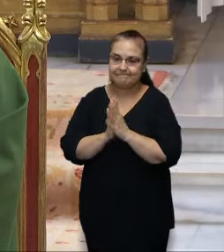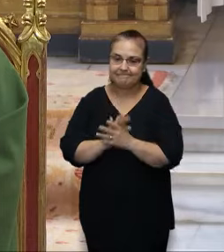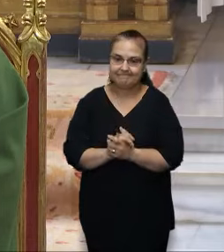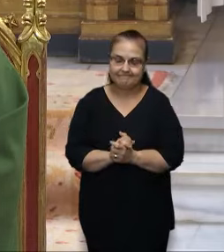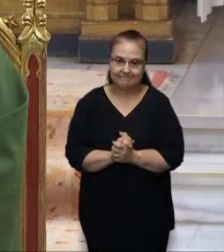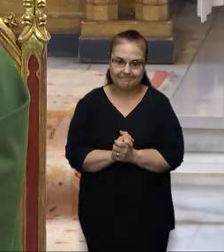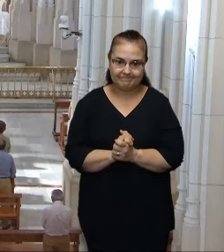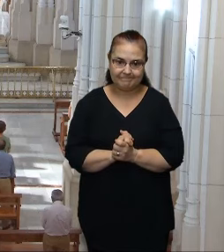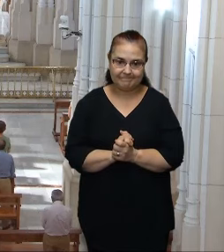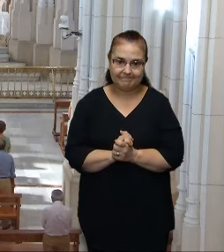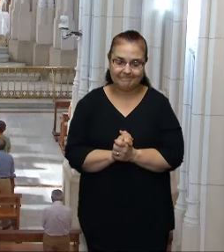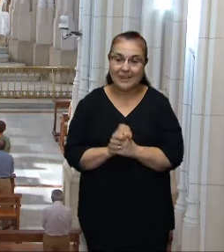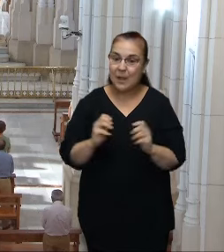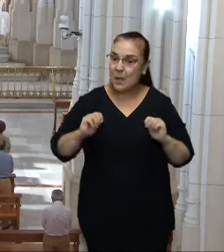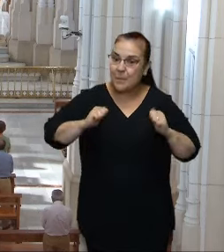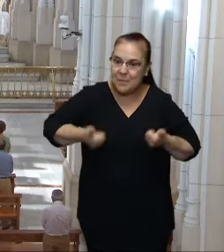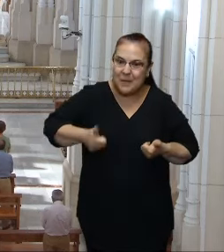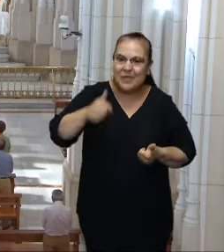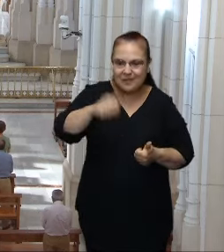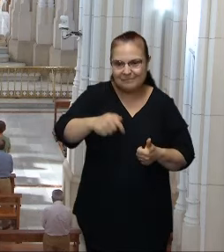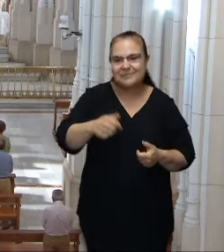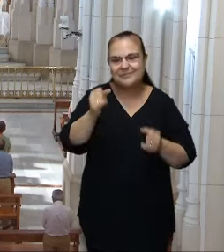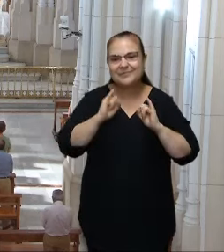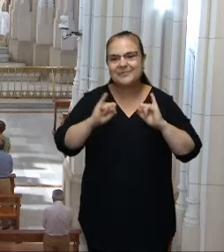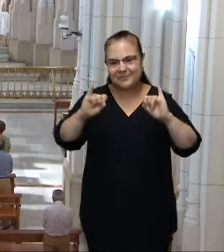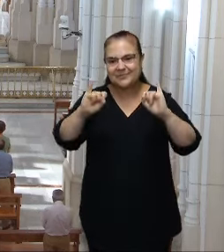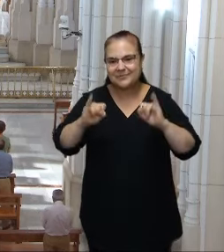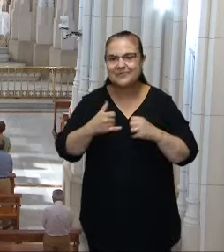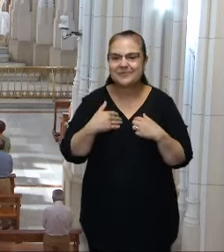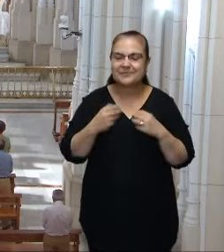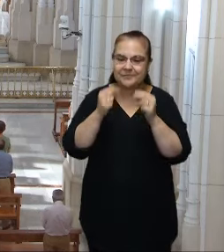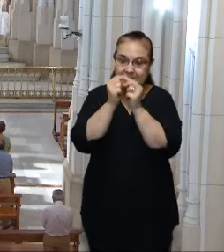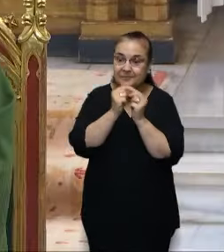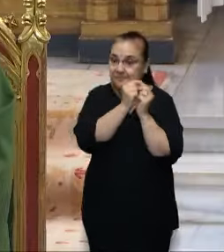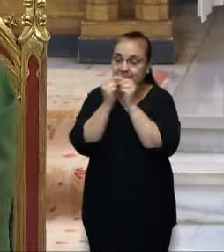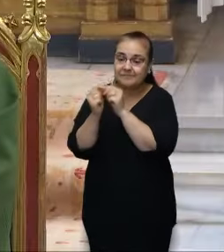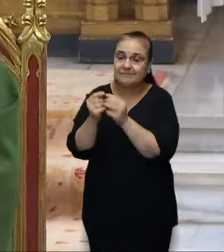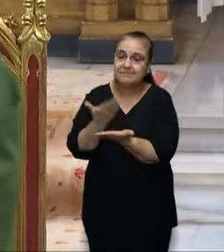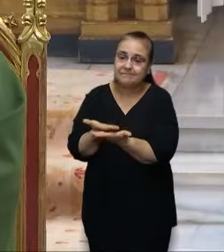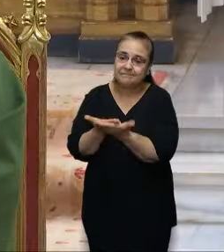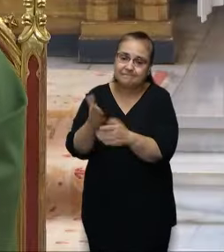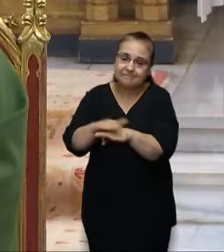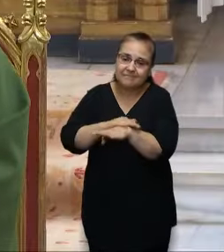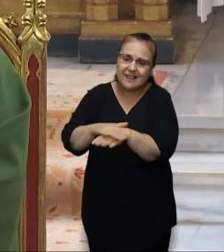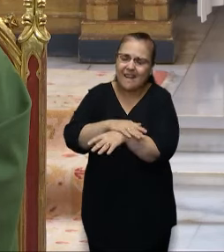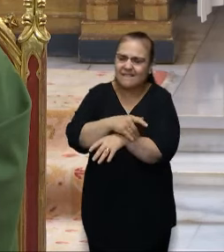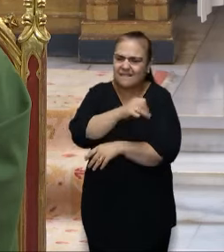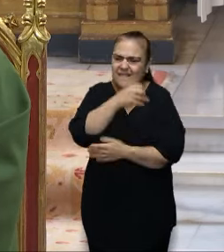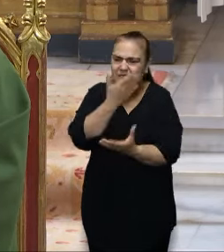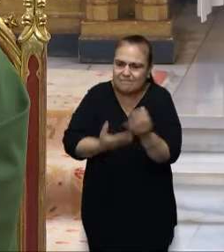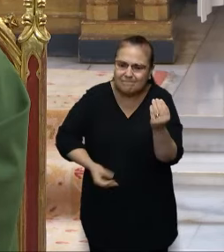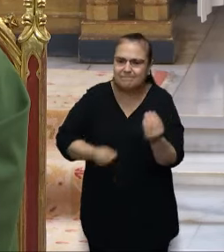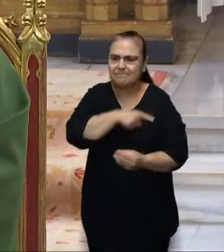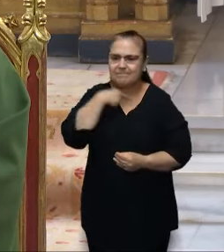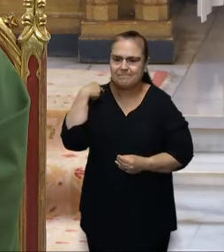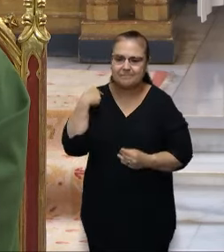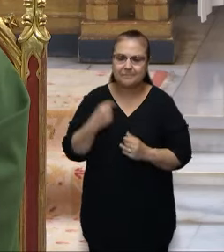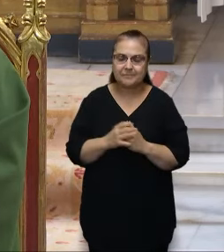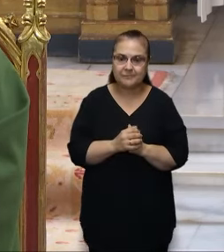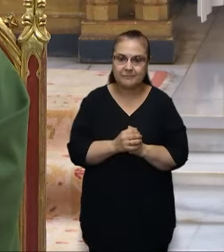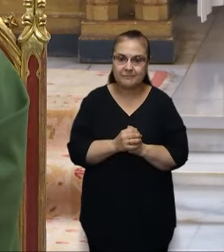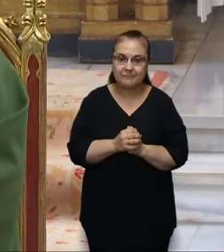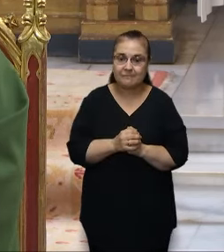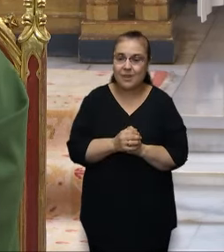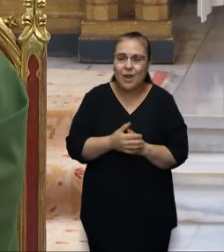oraciones y comenzamos esta celebración de la eucaristía pidiendo perdón al Señor por nuestras faltas y pecados y en